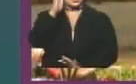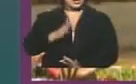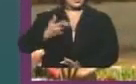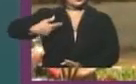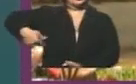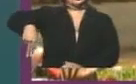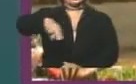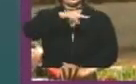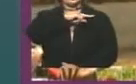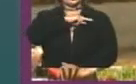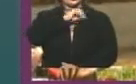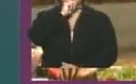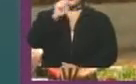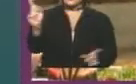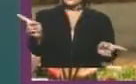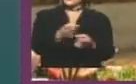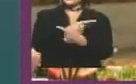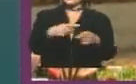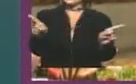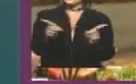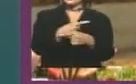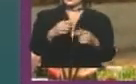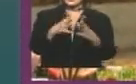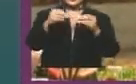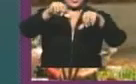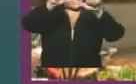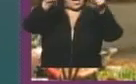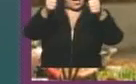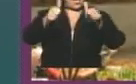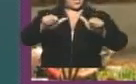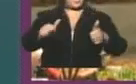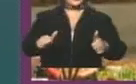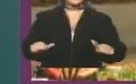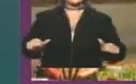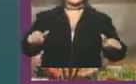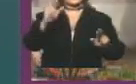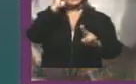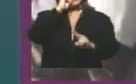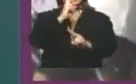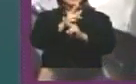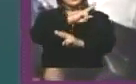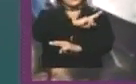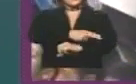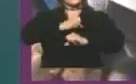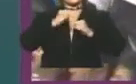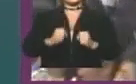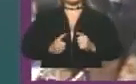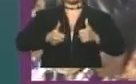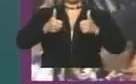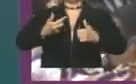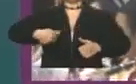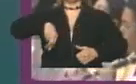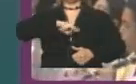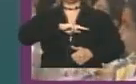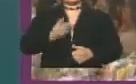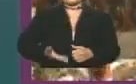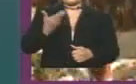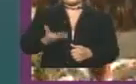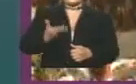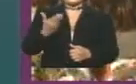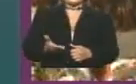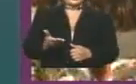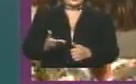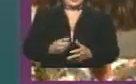somos, a través de la música, a través de todas las artes, y fortalecernos cada día más. Es muy